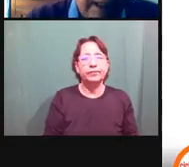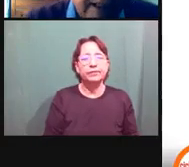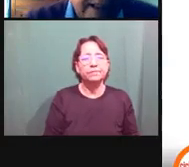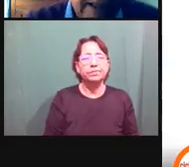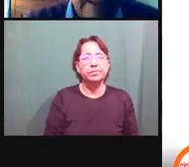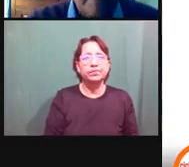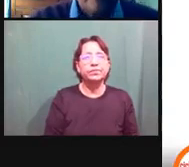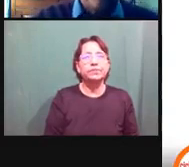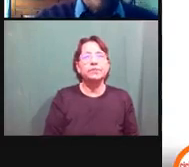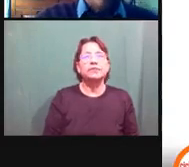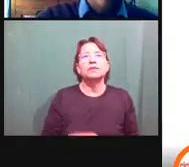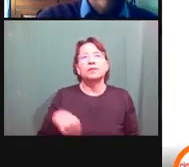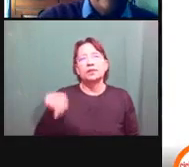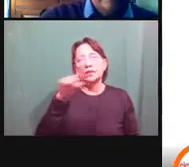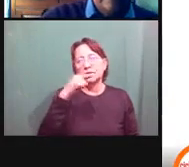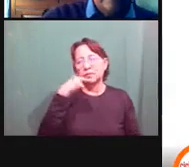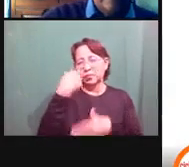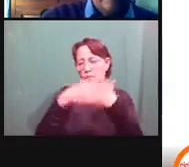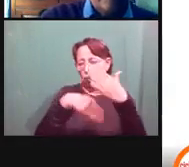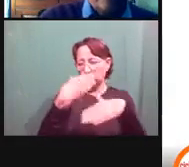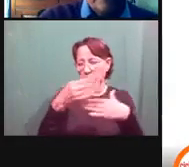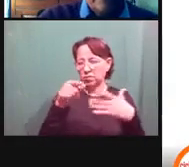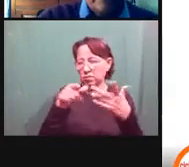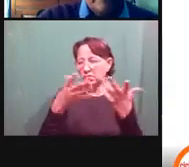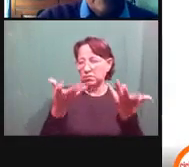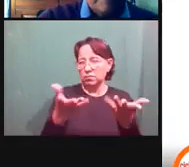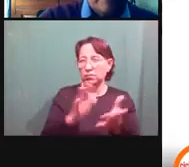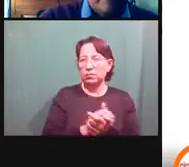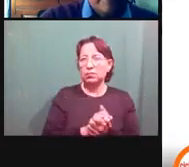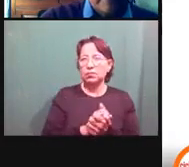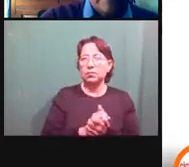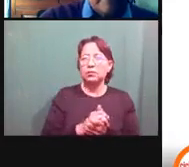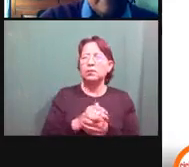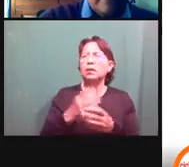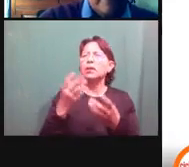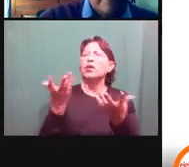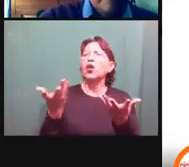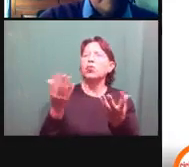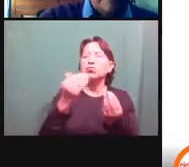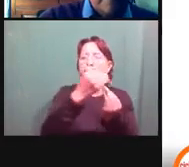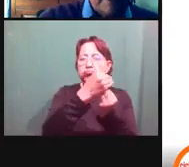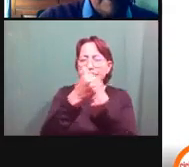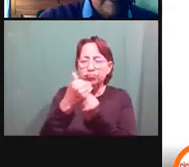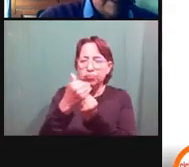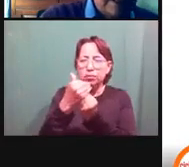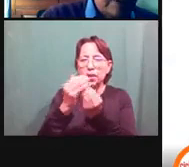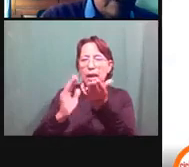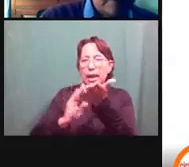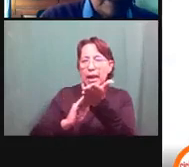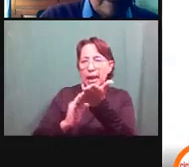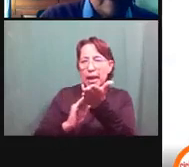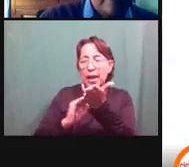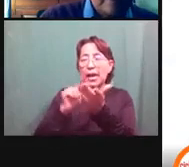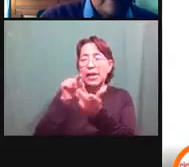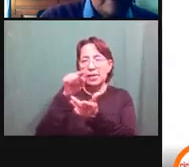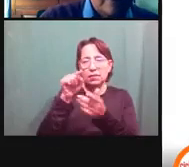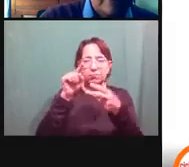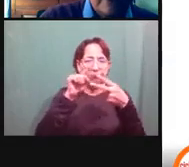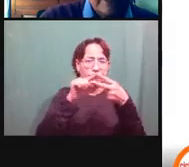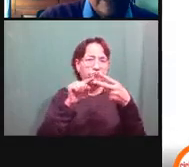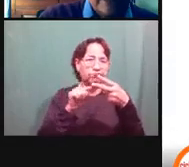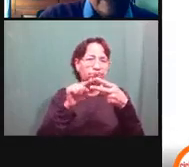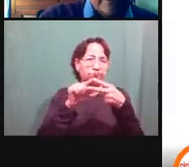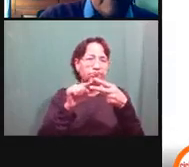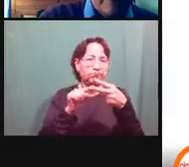Pues para entender este proceso de proceso de conservación y restauración, precisamente existen esos dos criterios, esos